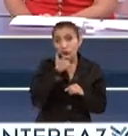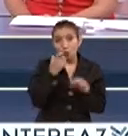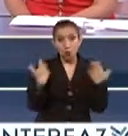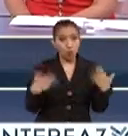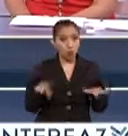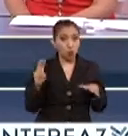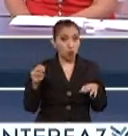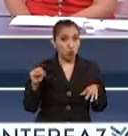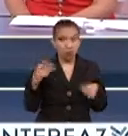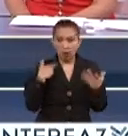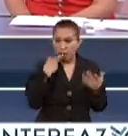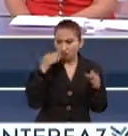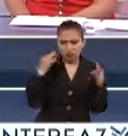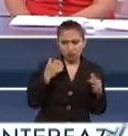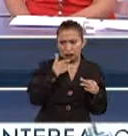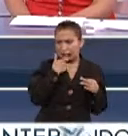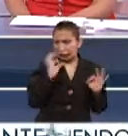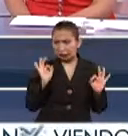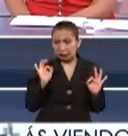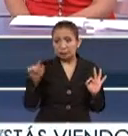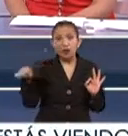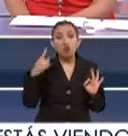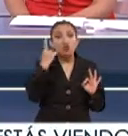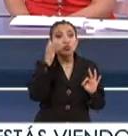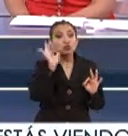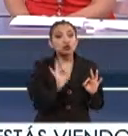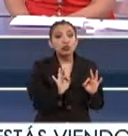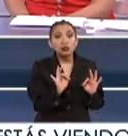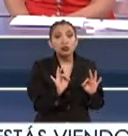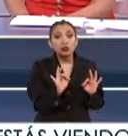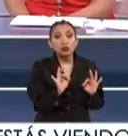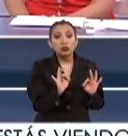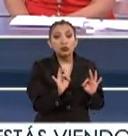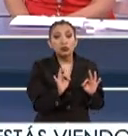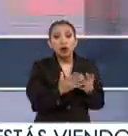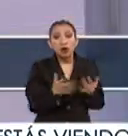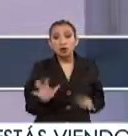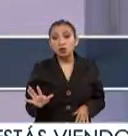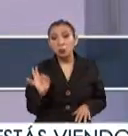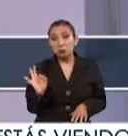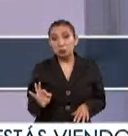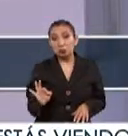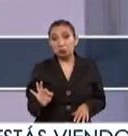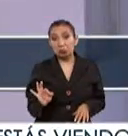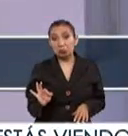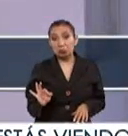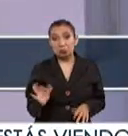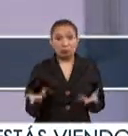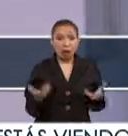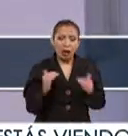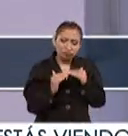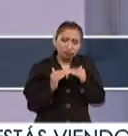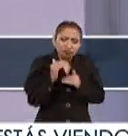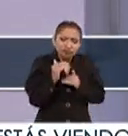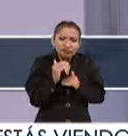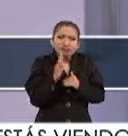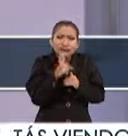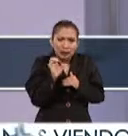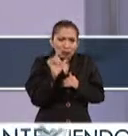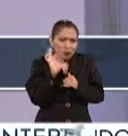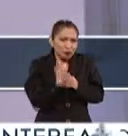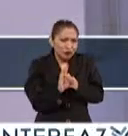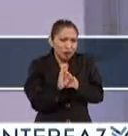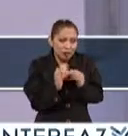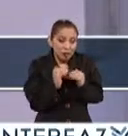wow, que bien habla usted inglés. Ese tipo, un 1%, ahora es un 5%. Bueno, ha habido una mejora de